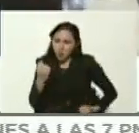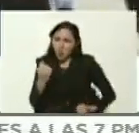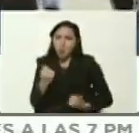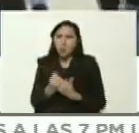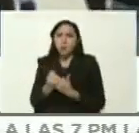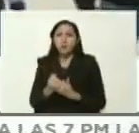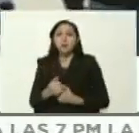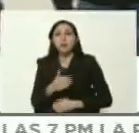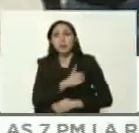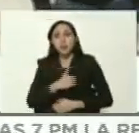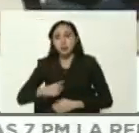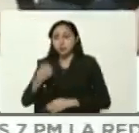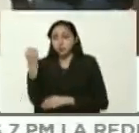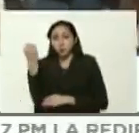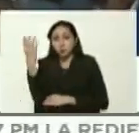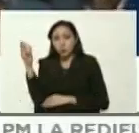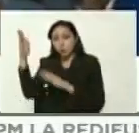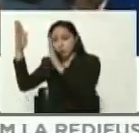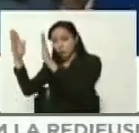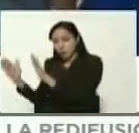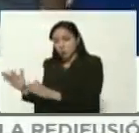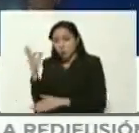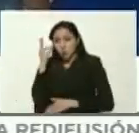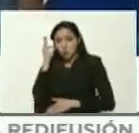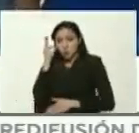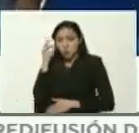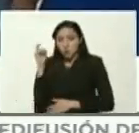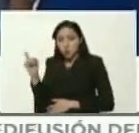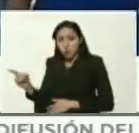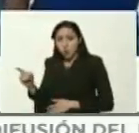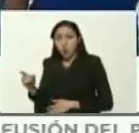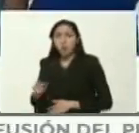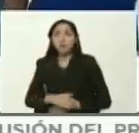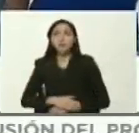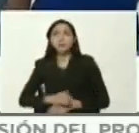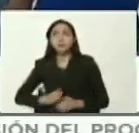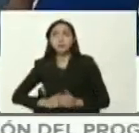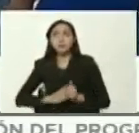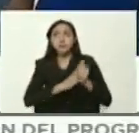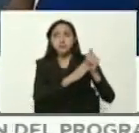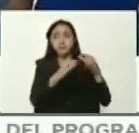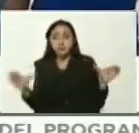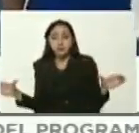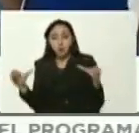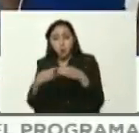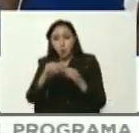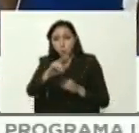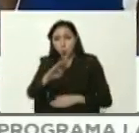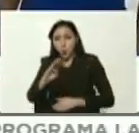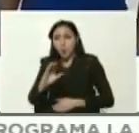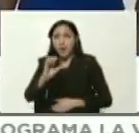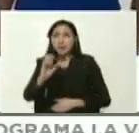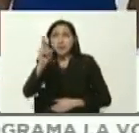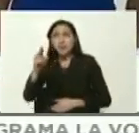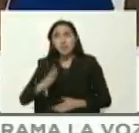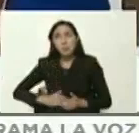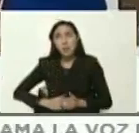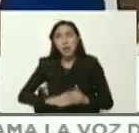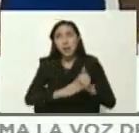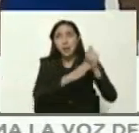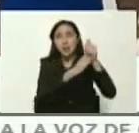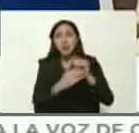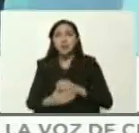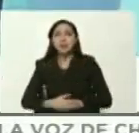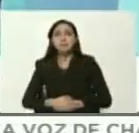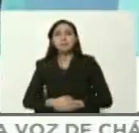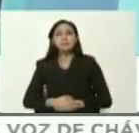que escucháramos a la compañera Marilín Dugarte, quien es jefa de VCH y además líder en esta comunidad, para que conversemos con ella